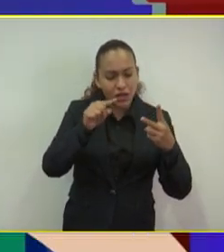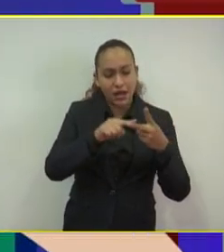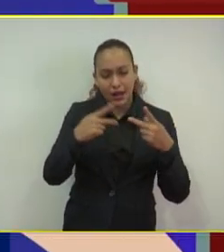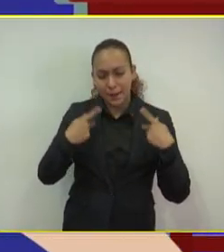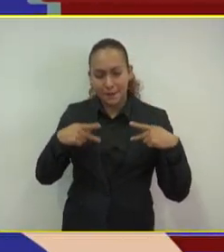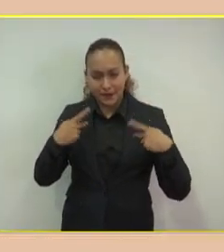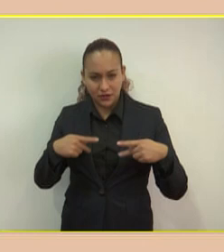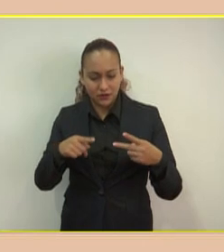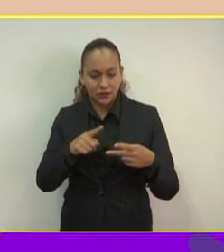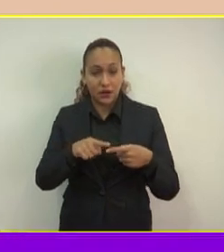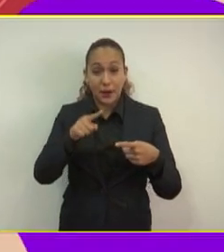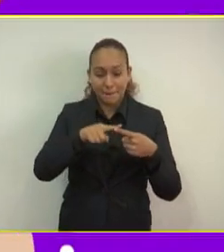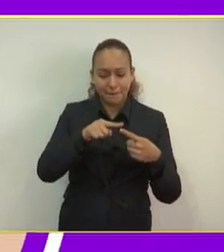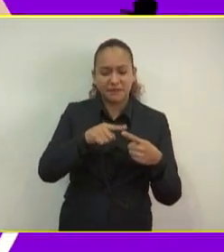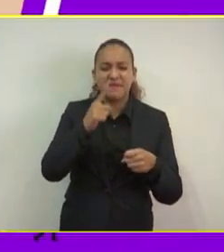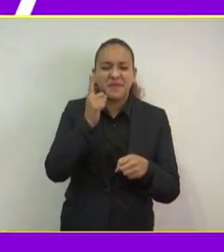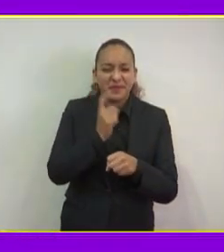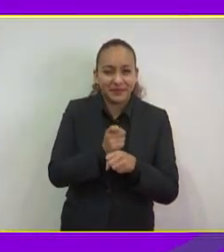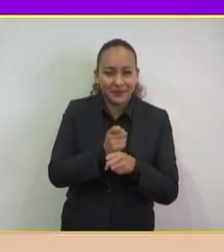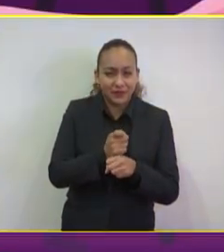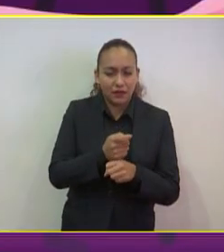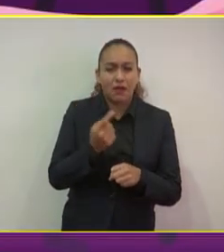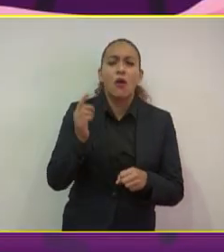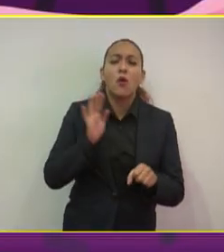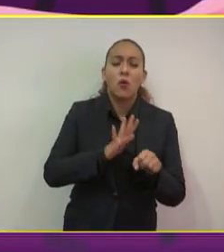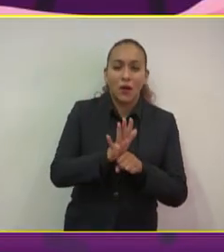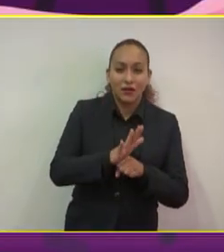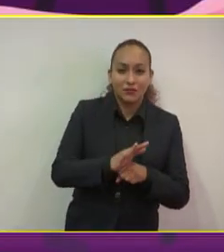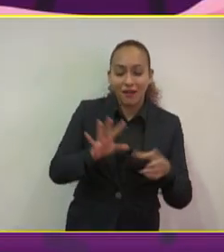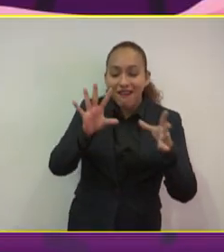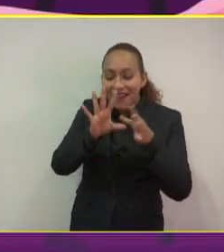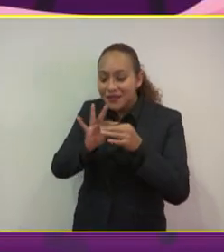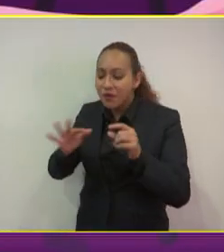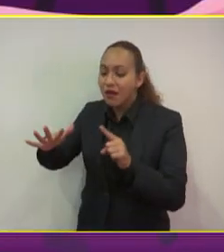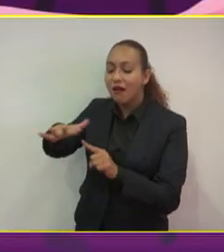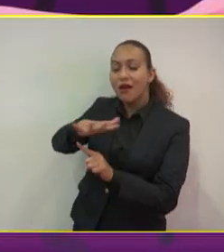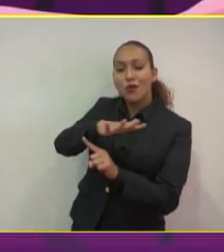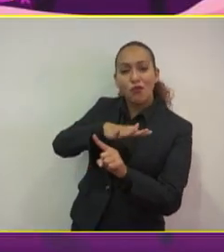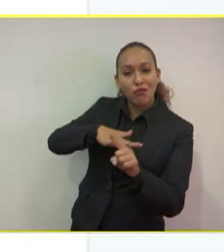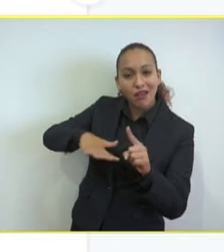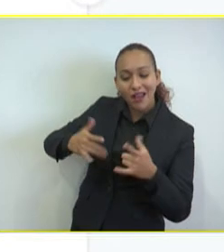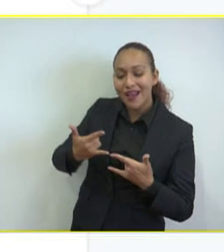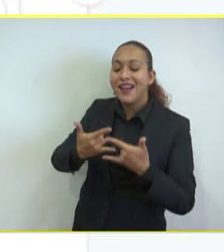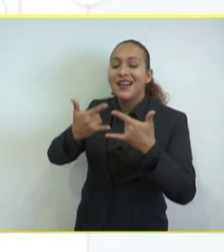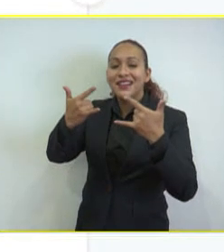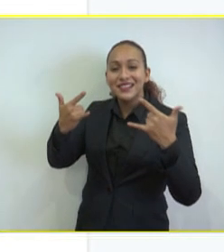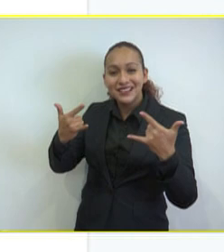primer elemento es una narrativa que busca dar contexto de la situación en la que se presentan los conceptos,